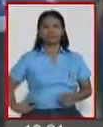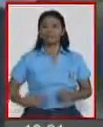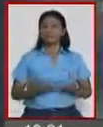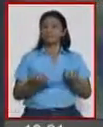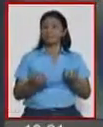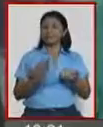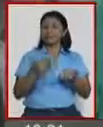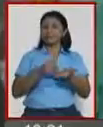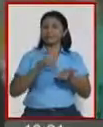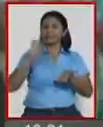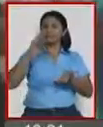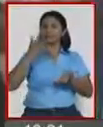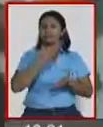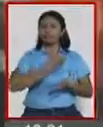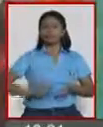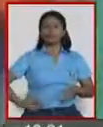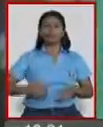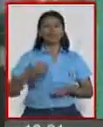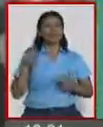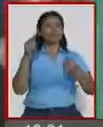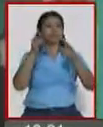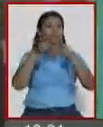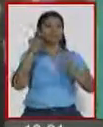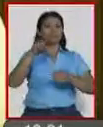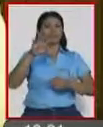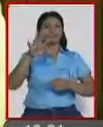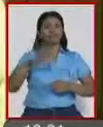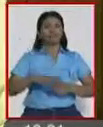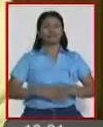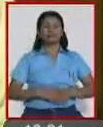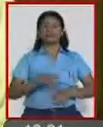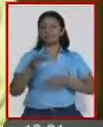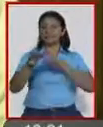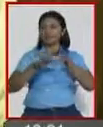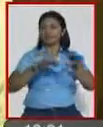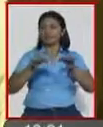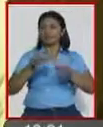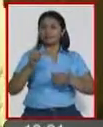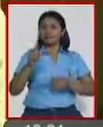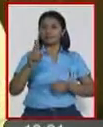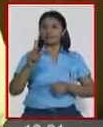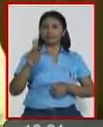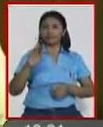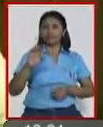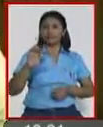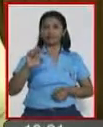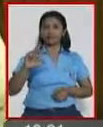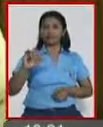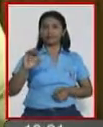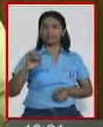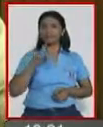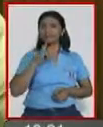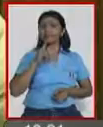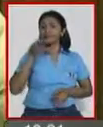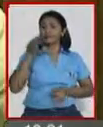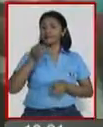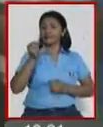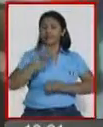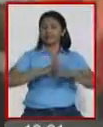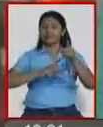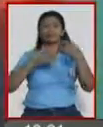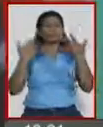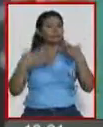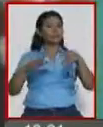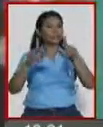a postularse a un cuarto mandato hasta el 2025. Que indicamos, señor Aurelio Pessoa. Es decir, si al pueblo ya